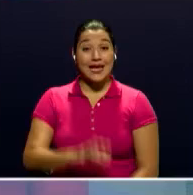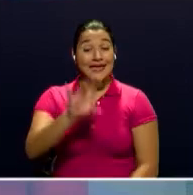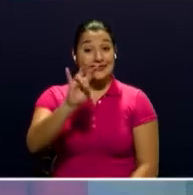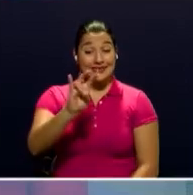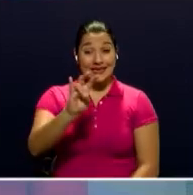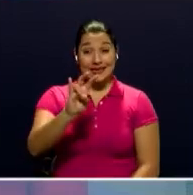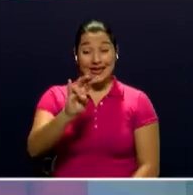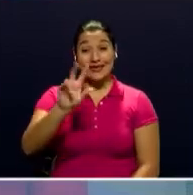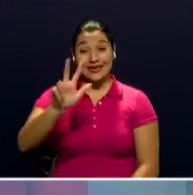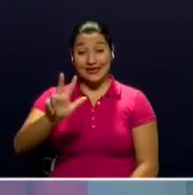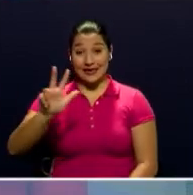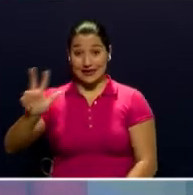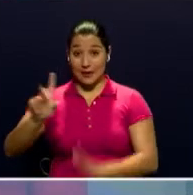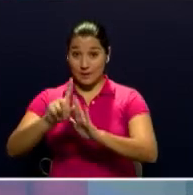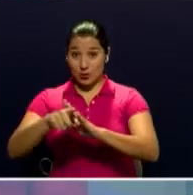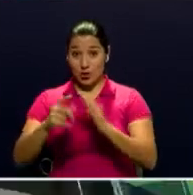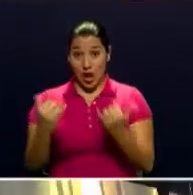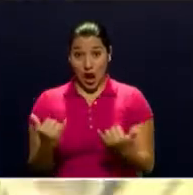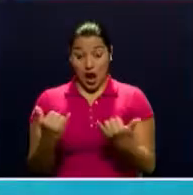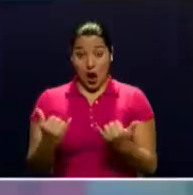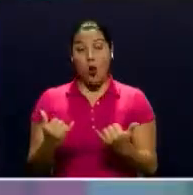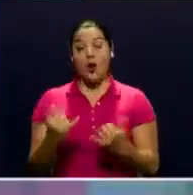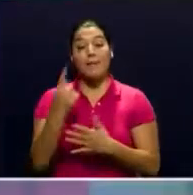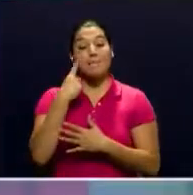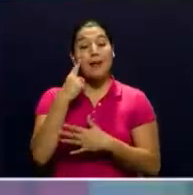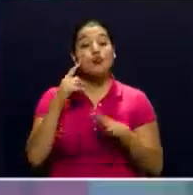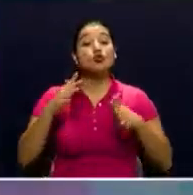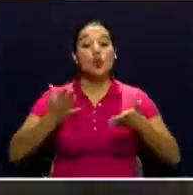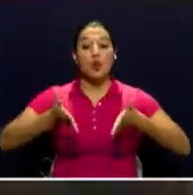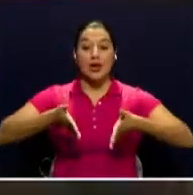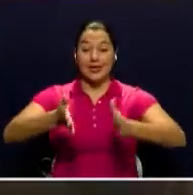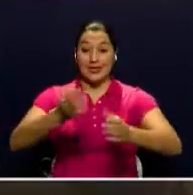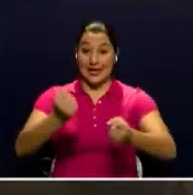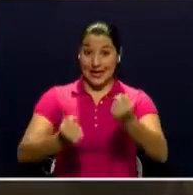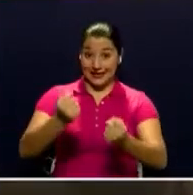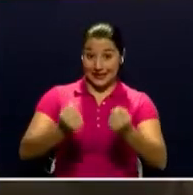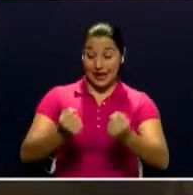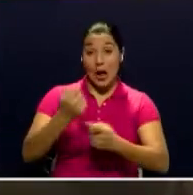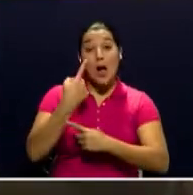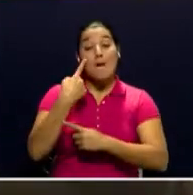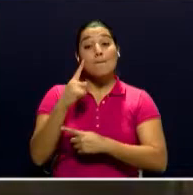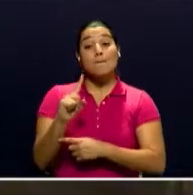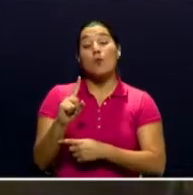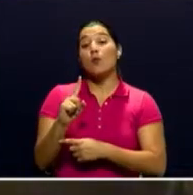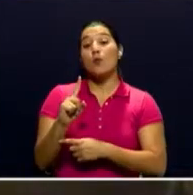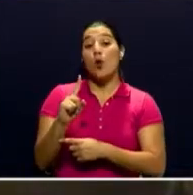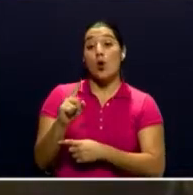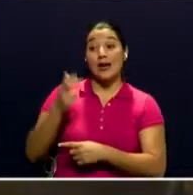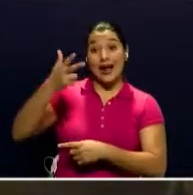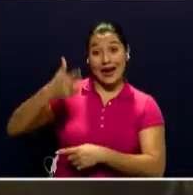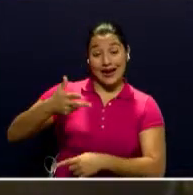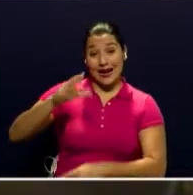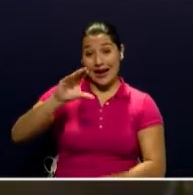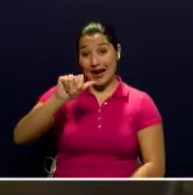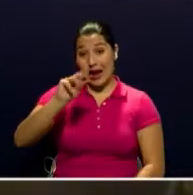De la noche con 33 minutos. A esta hora hacemos un repaso por carretera gracias a la señal que nos facilita